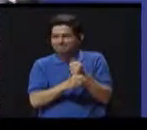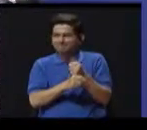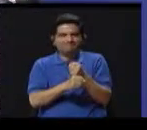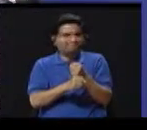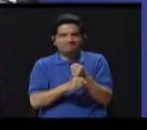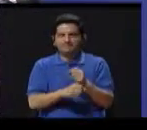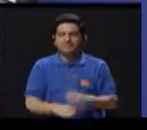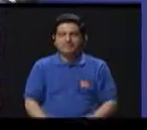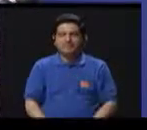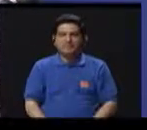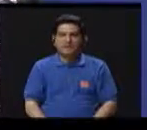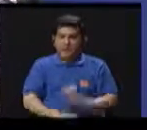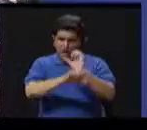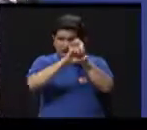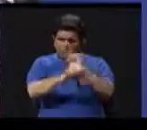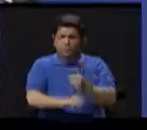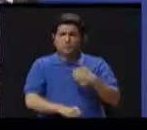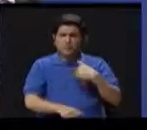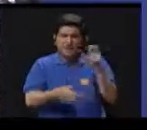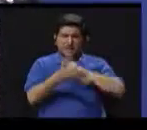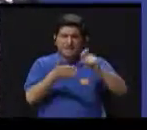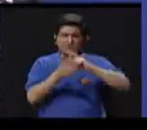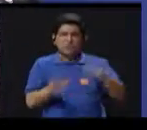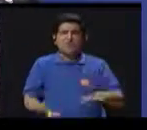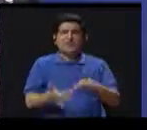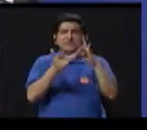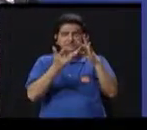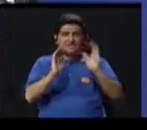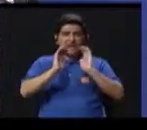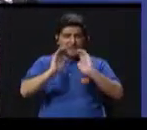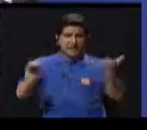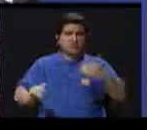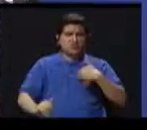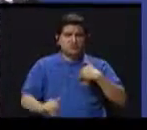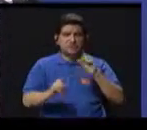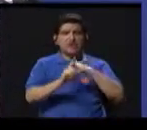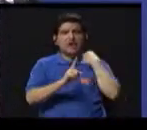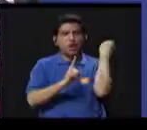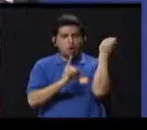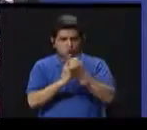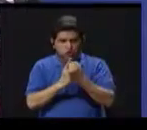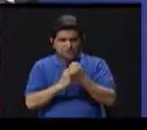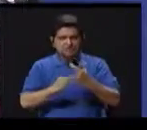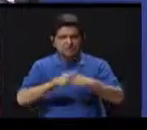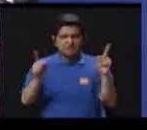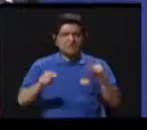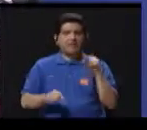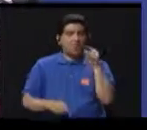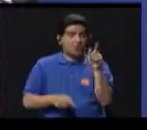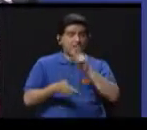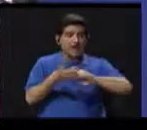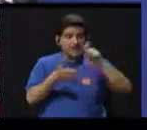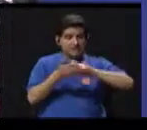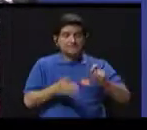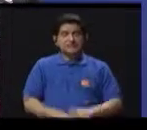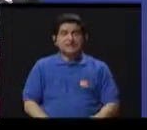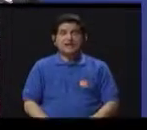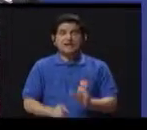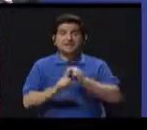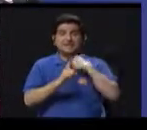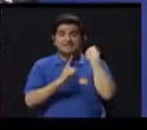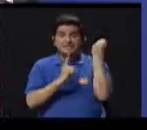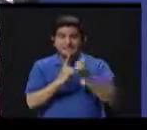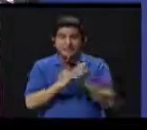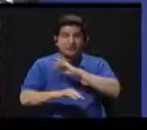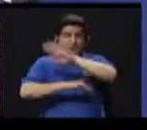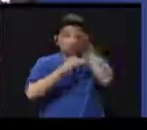ellas, y es de que se ha acostumbrado a tener escuelas especiales para los niños que tienen una condición. Sin embargo, en esta escuela la condición